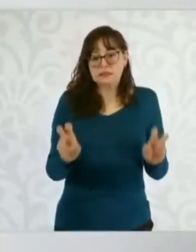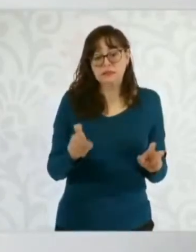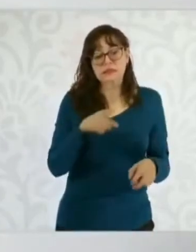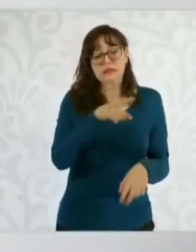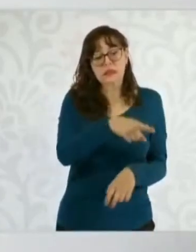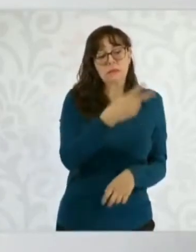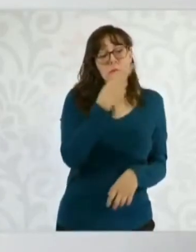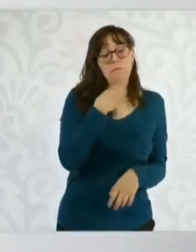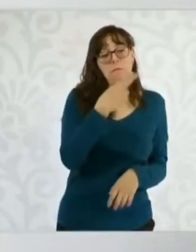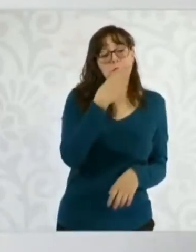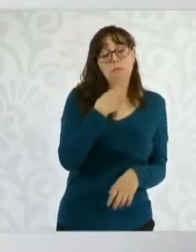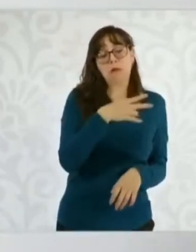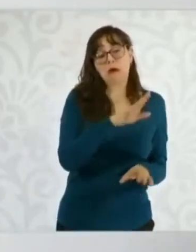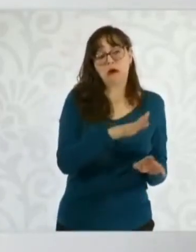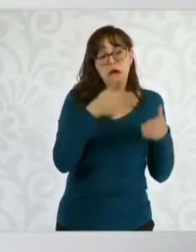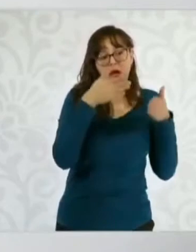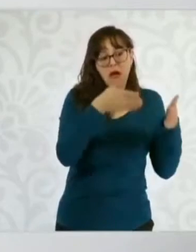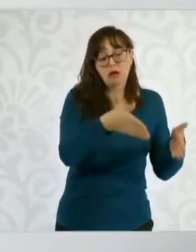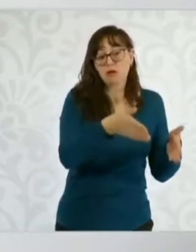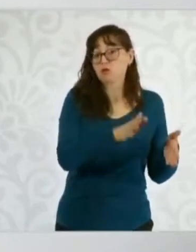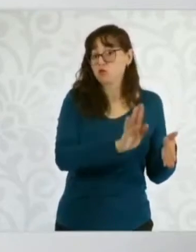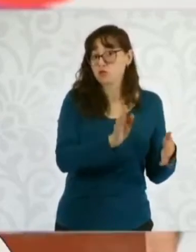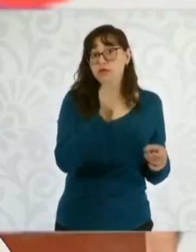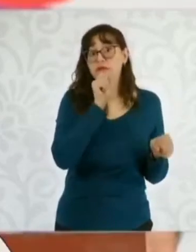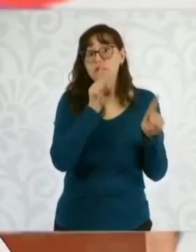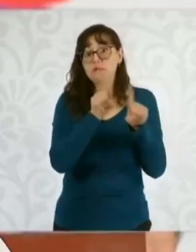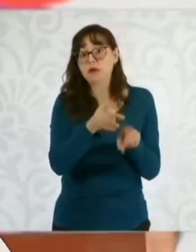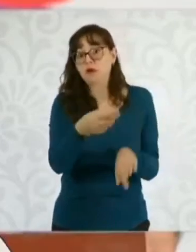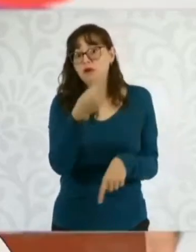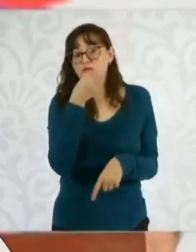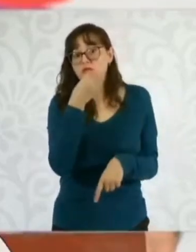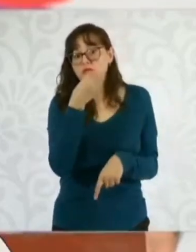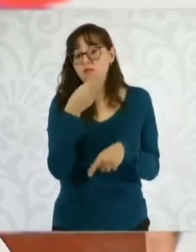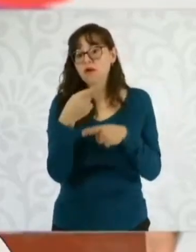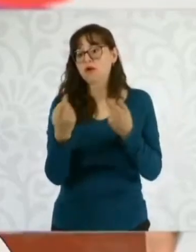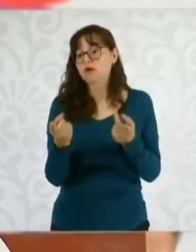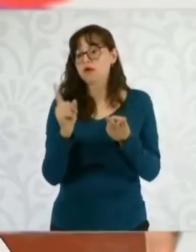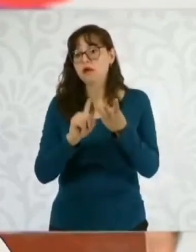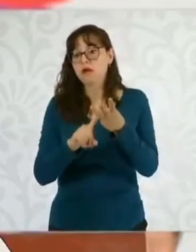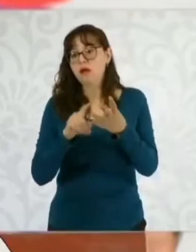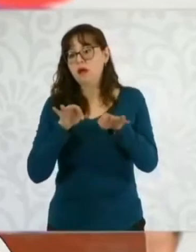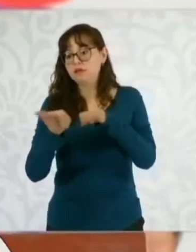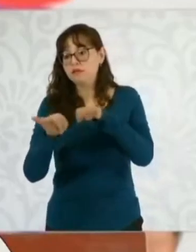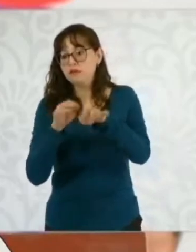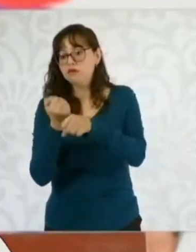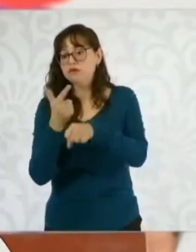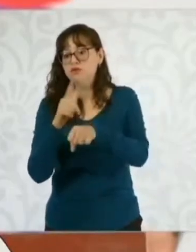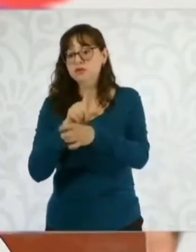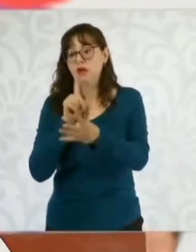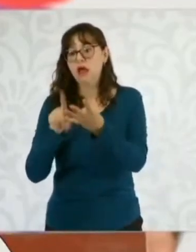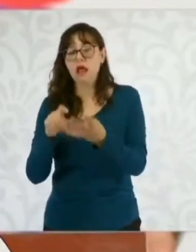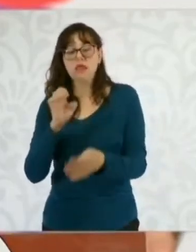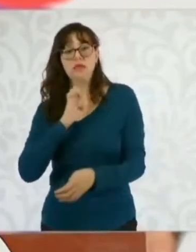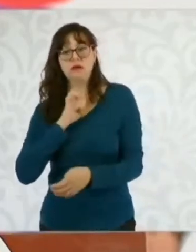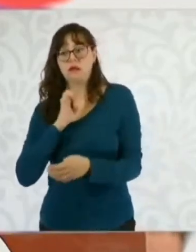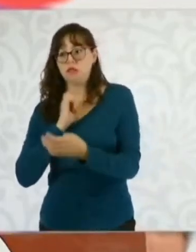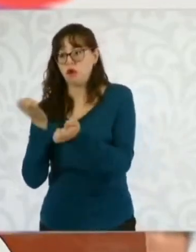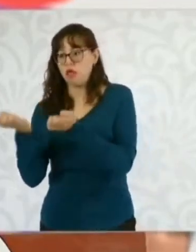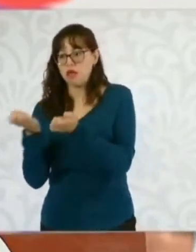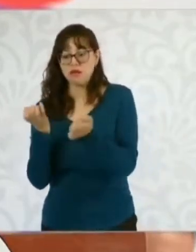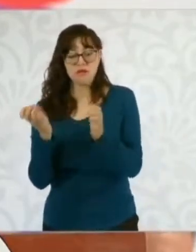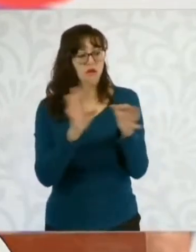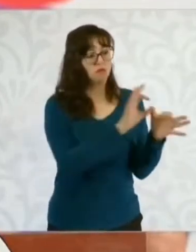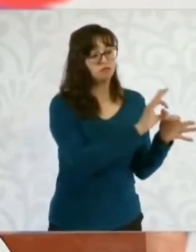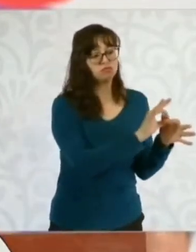también la nutrióloga, la trabajadora social, el responsable de hacer ejercicio. Entonces, el trabajo